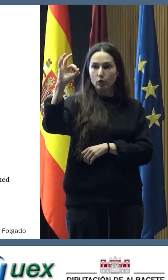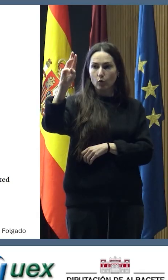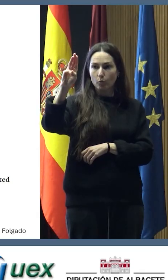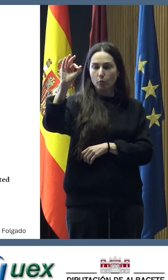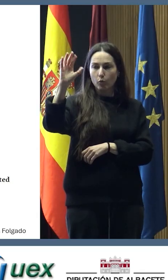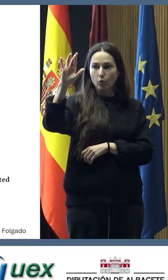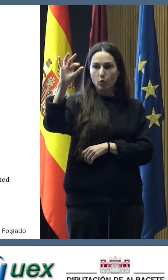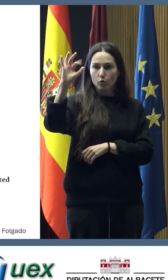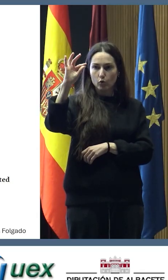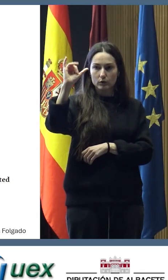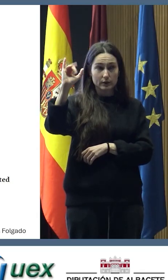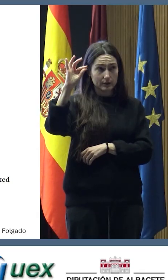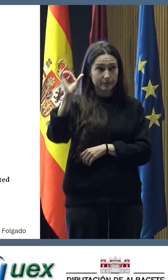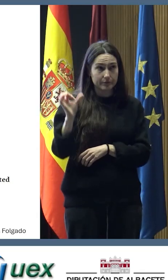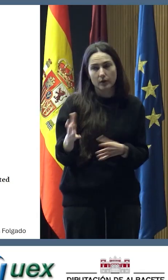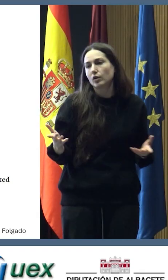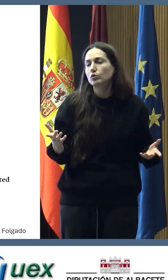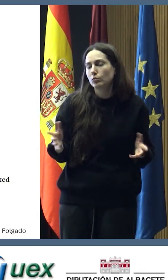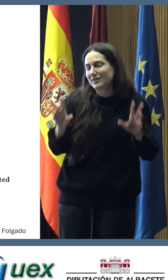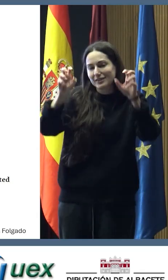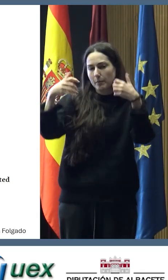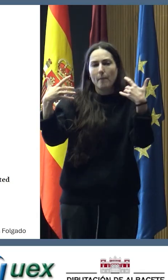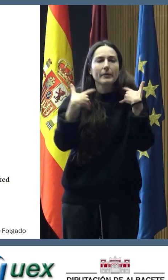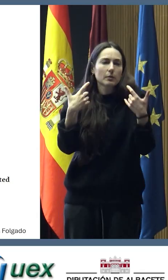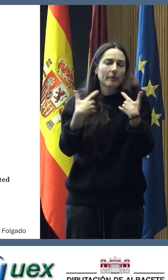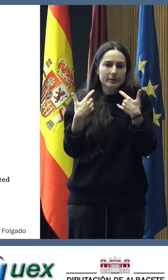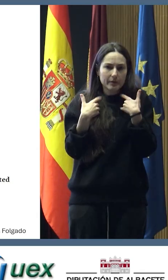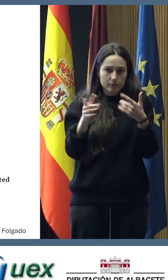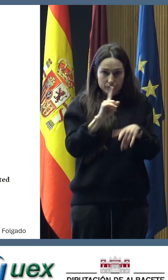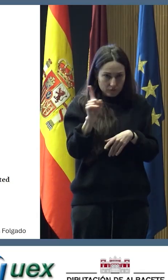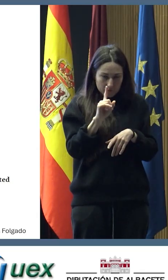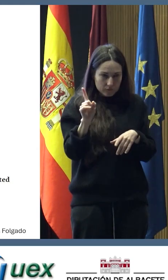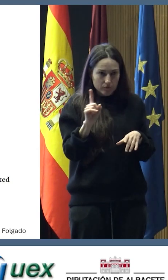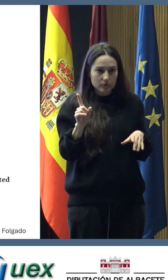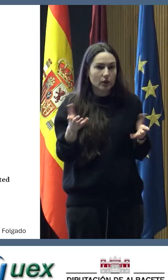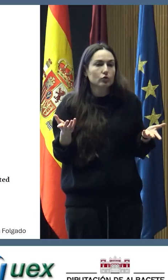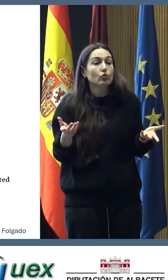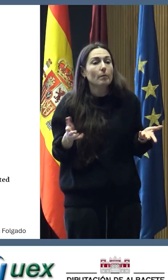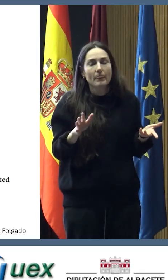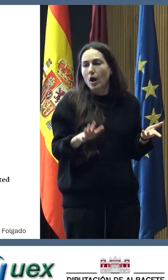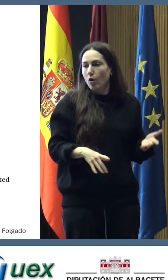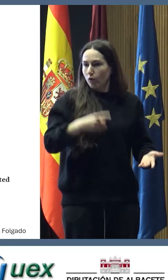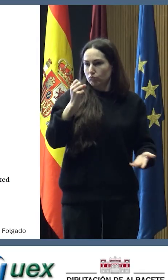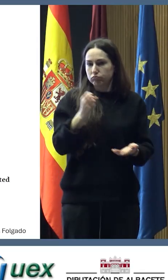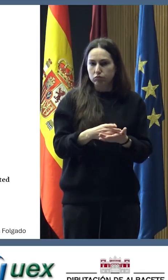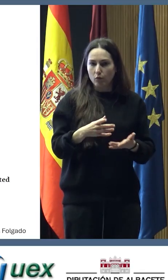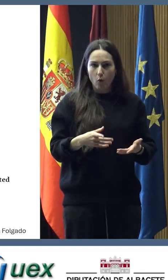no es una cuestión de victimizar, sino que todo esto ha sido sin mala intención, porque te has querido